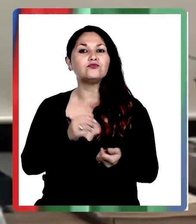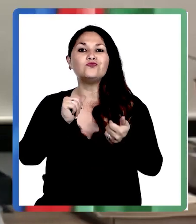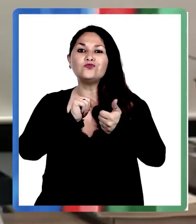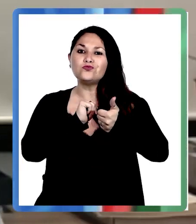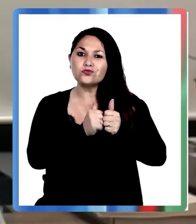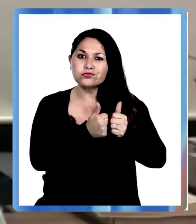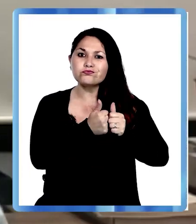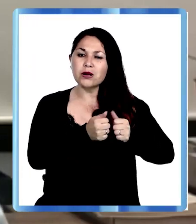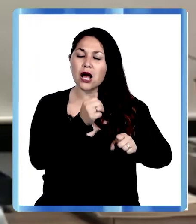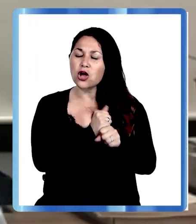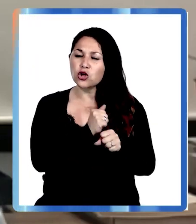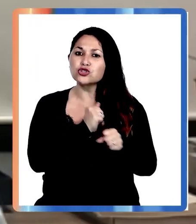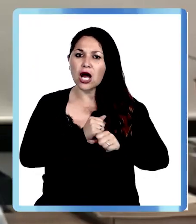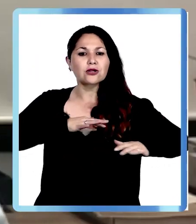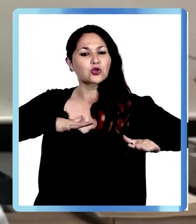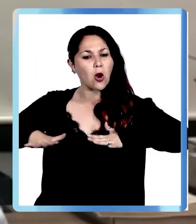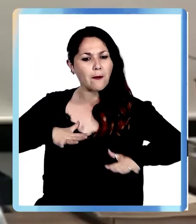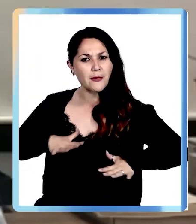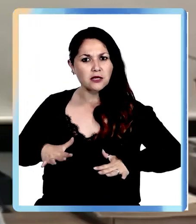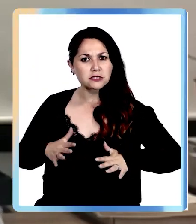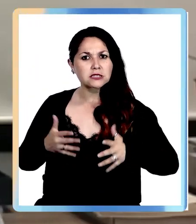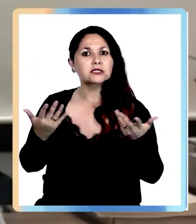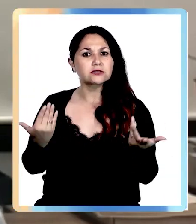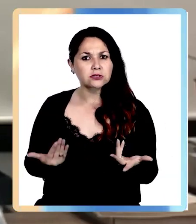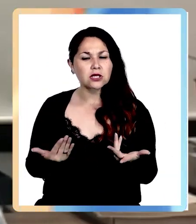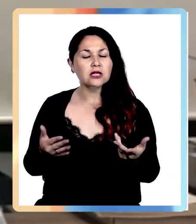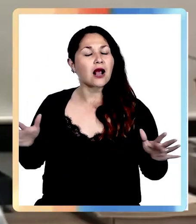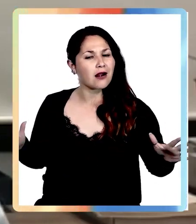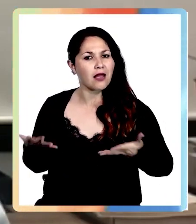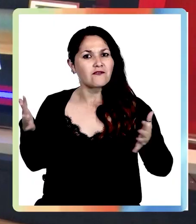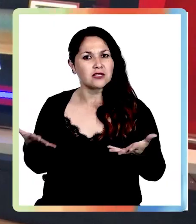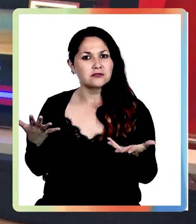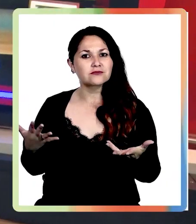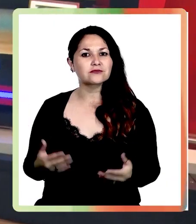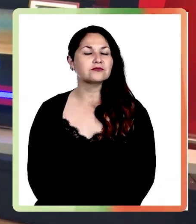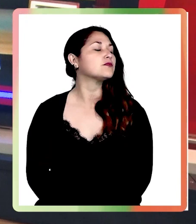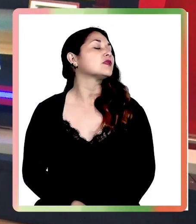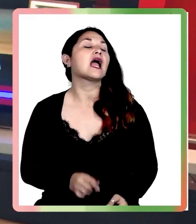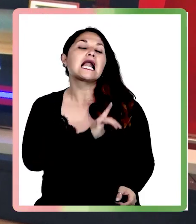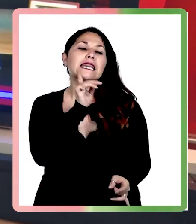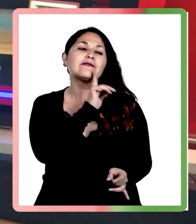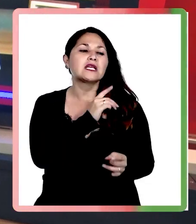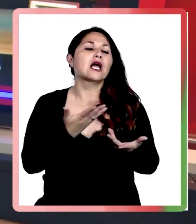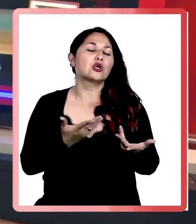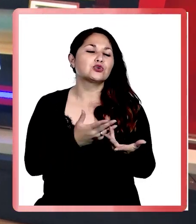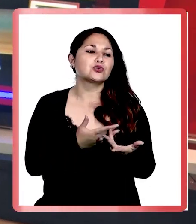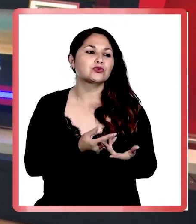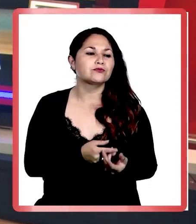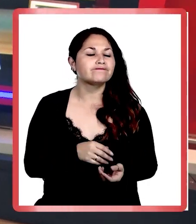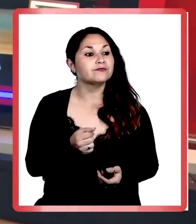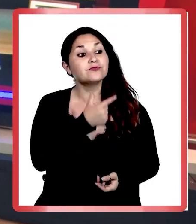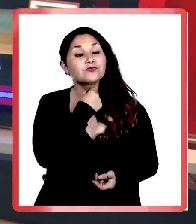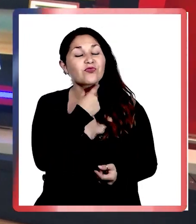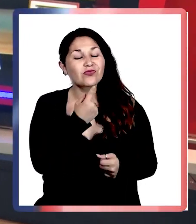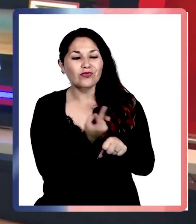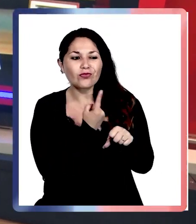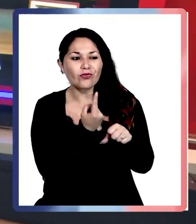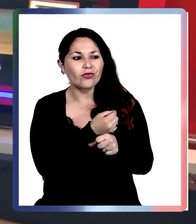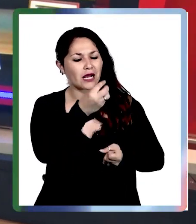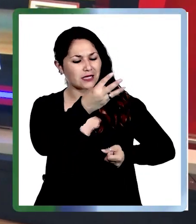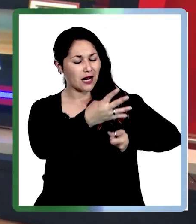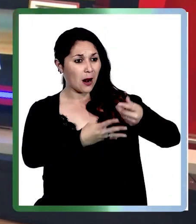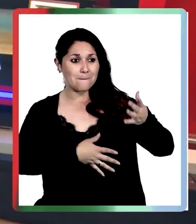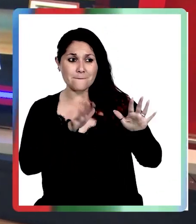accionar, se pongan mucho más proactivos y podamos avanzar. Y finalmente, doctor París, me gustaría hablar de las listas de